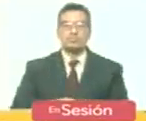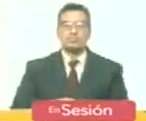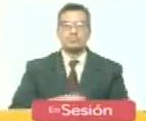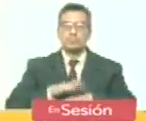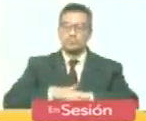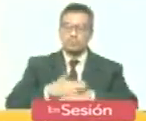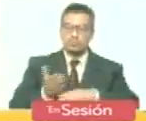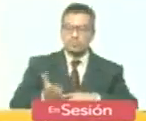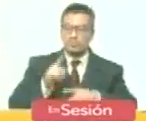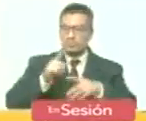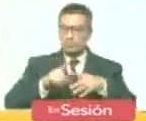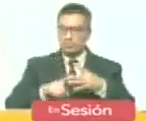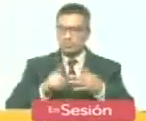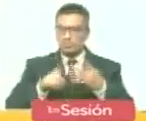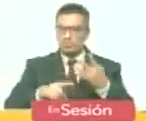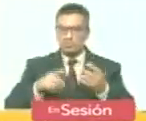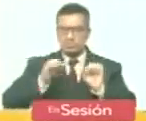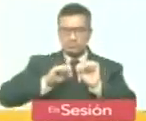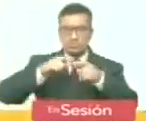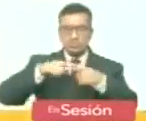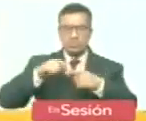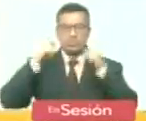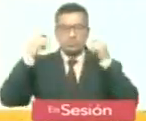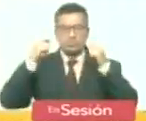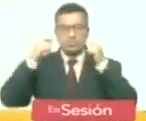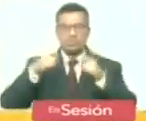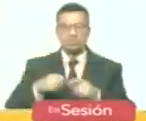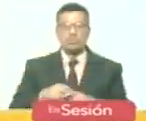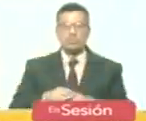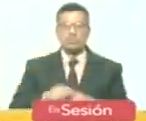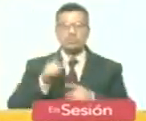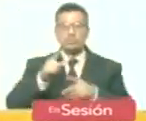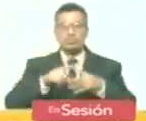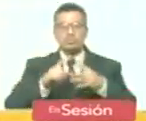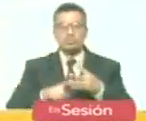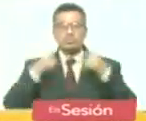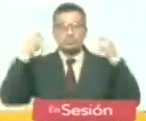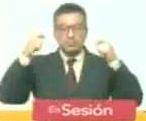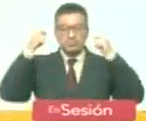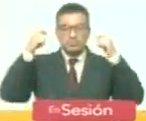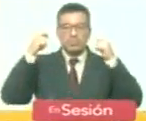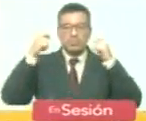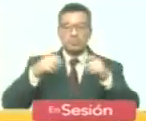Porque una cosa es la rebelión, una cosa es la protesta,